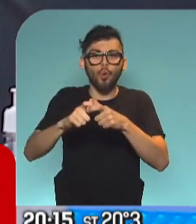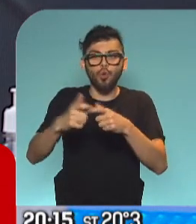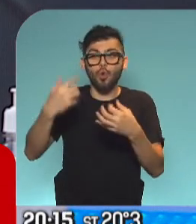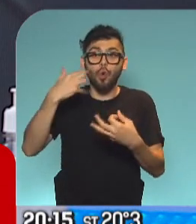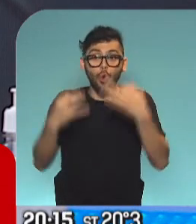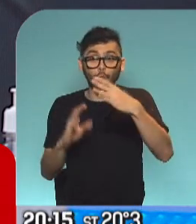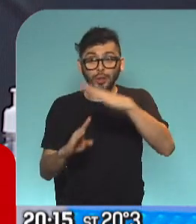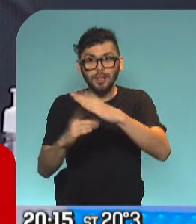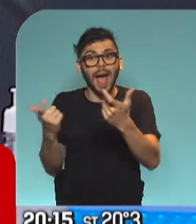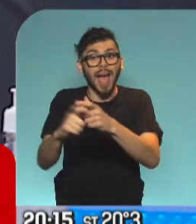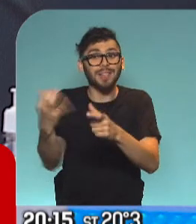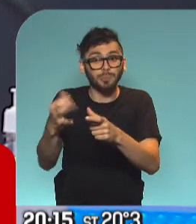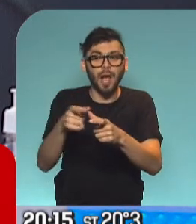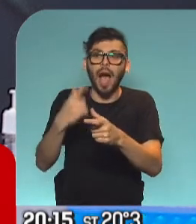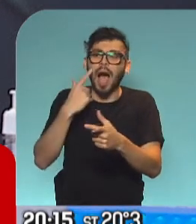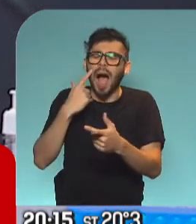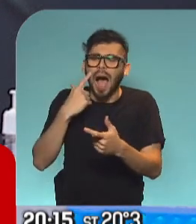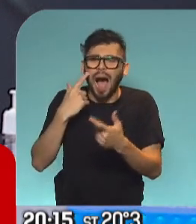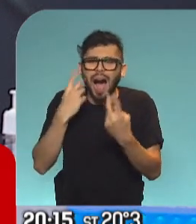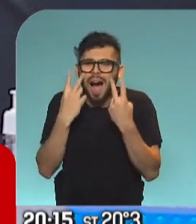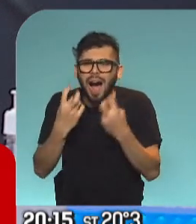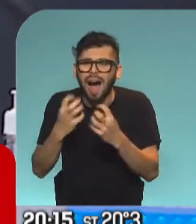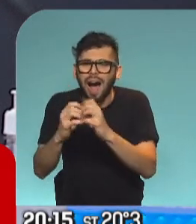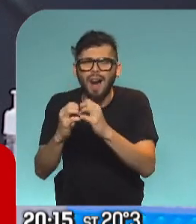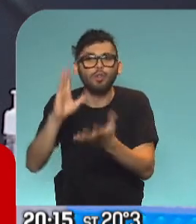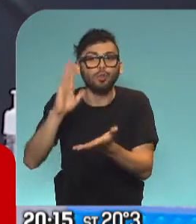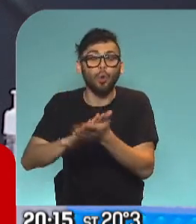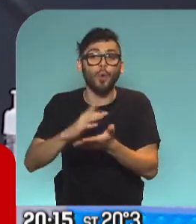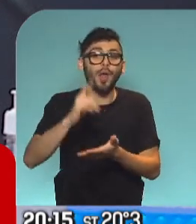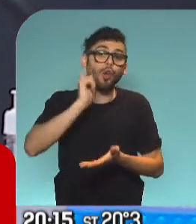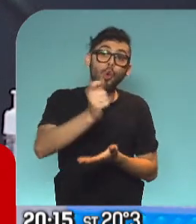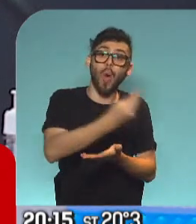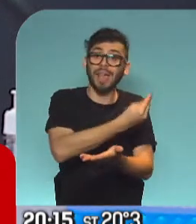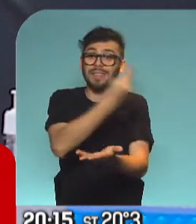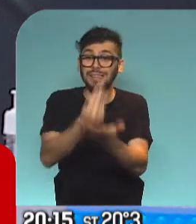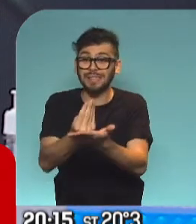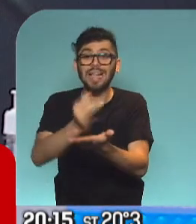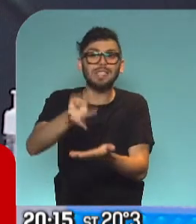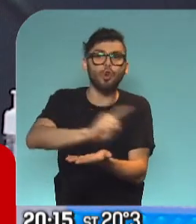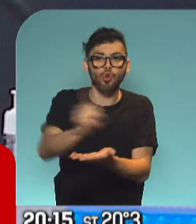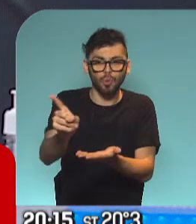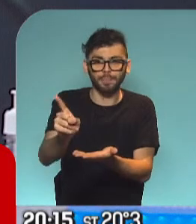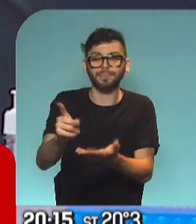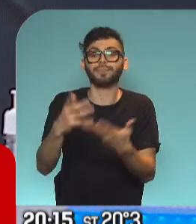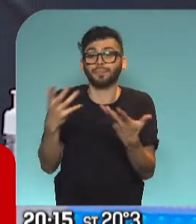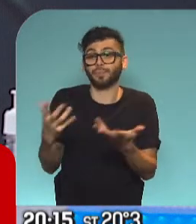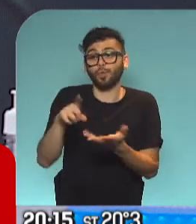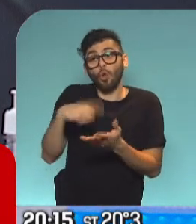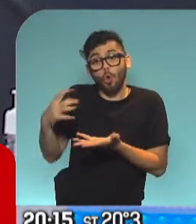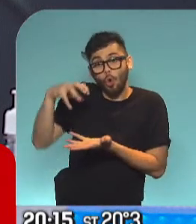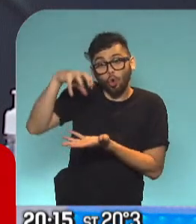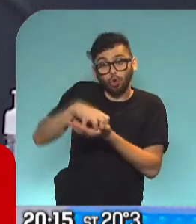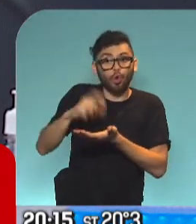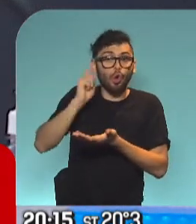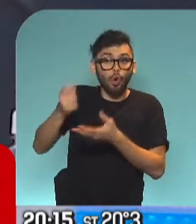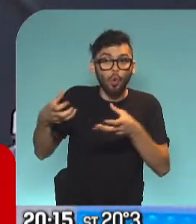de estos 3 camaristas de los que venimos hablando. Pero hoy la Cámara Contencioso Administrativo presentó, si querés, algún tipo de revés para